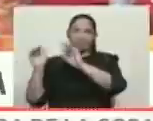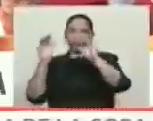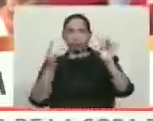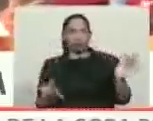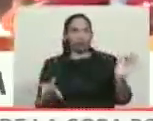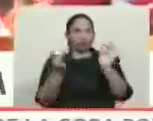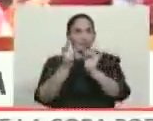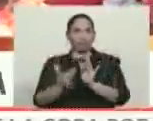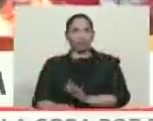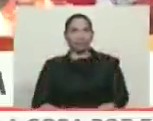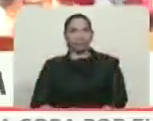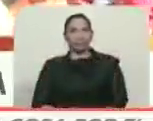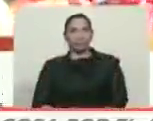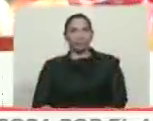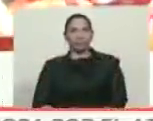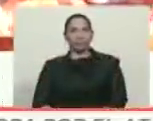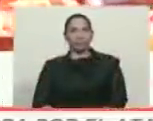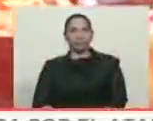transmisión.